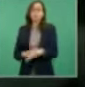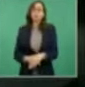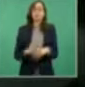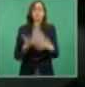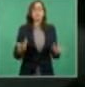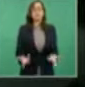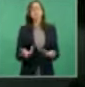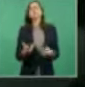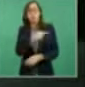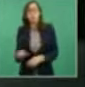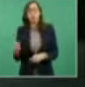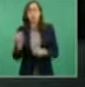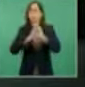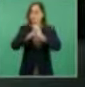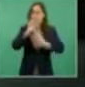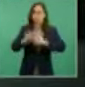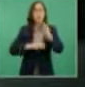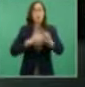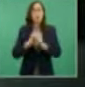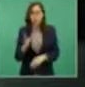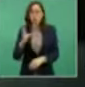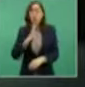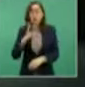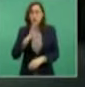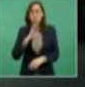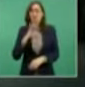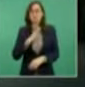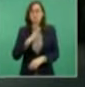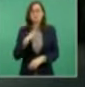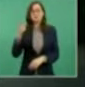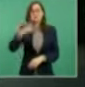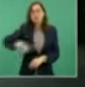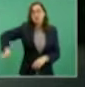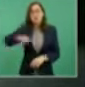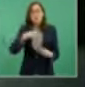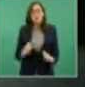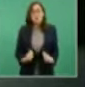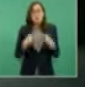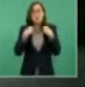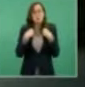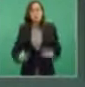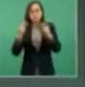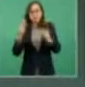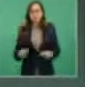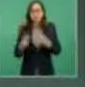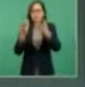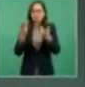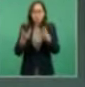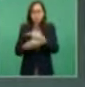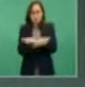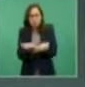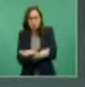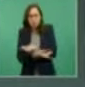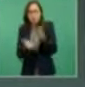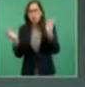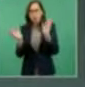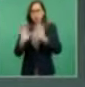hallamos, Carlos? Nos hallamos en un escenario en el que los hombres más ricos del